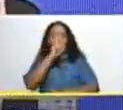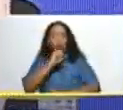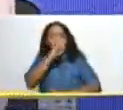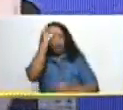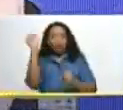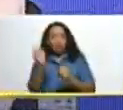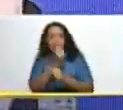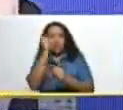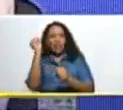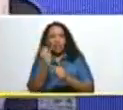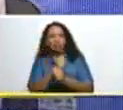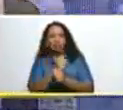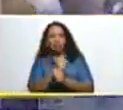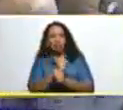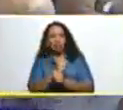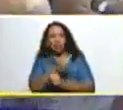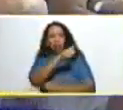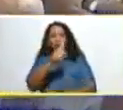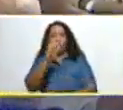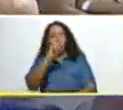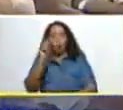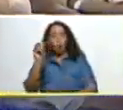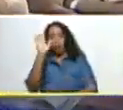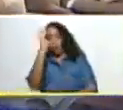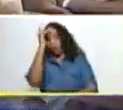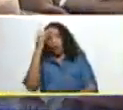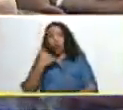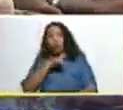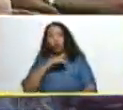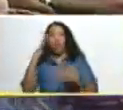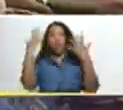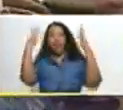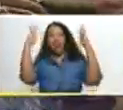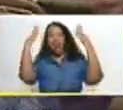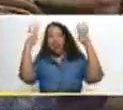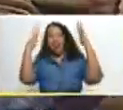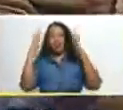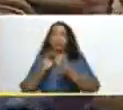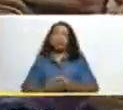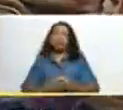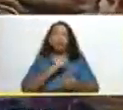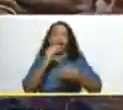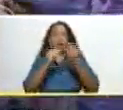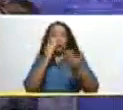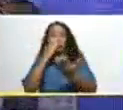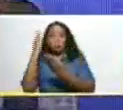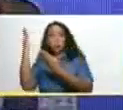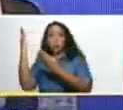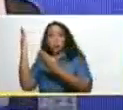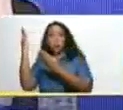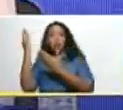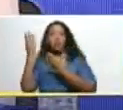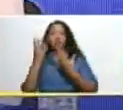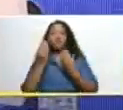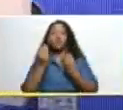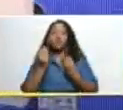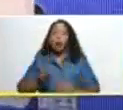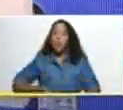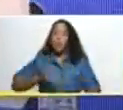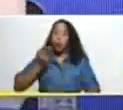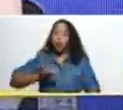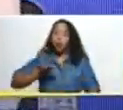trabajo. Cada 20 de febrero lo celebramos de esta manera, haciendo ver lo importante que es el esfuerzo